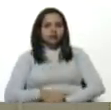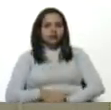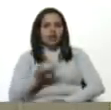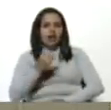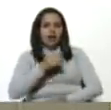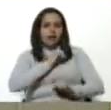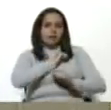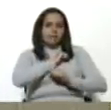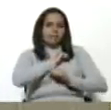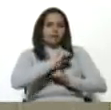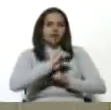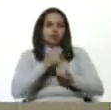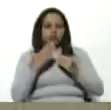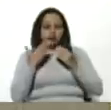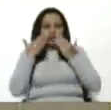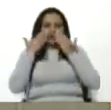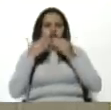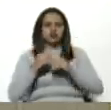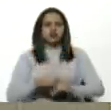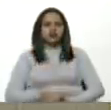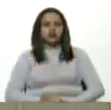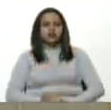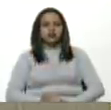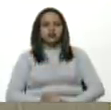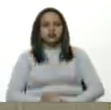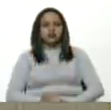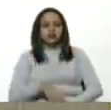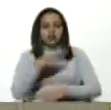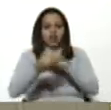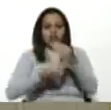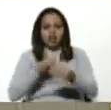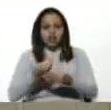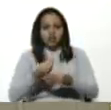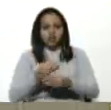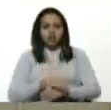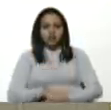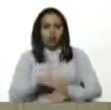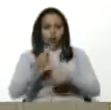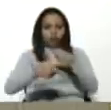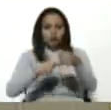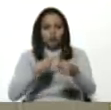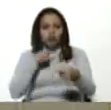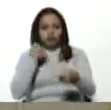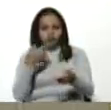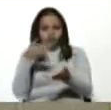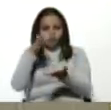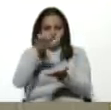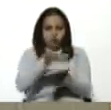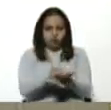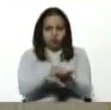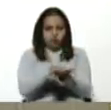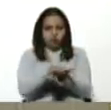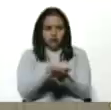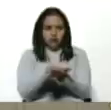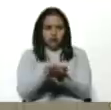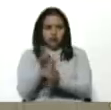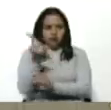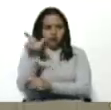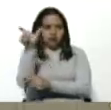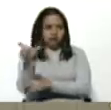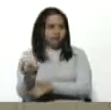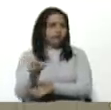paro cardiorrespiratorio que, bueno, dio como consecuencia el fallecimiento de esta